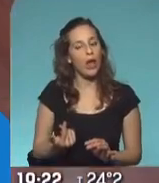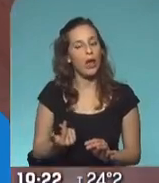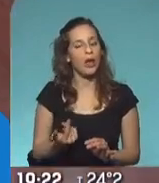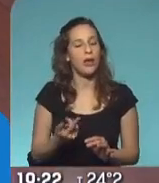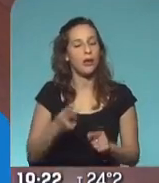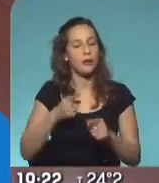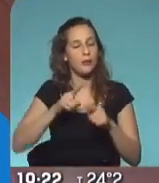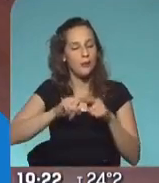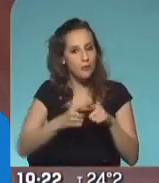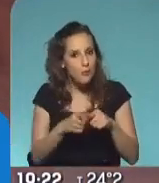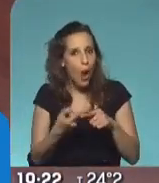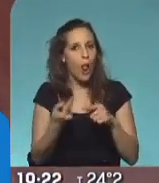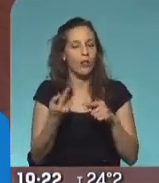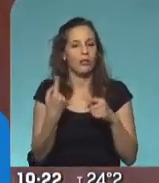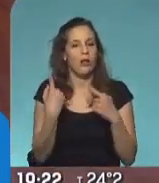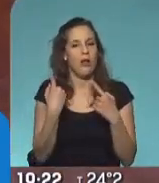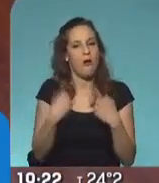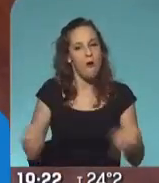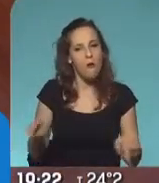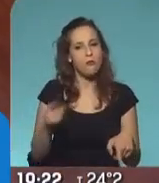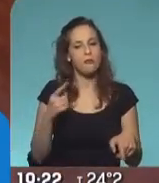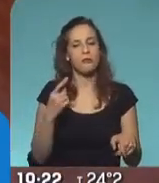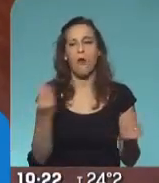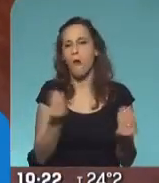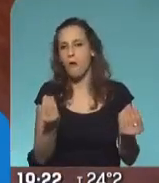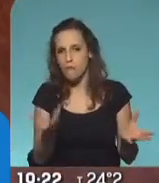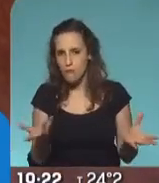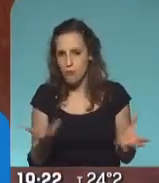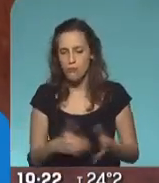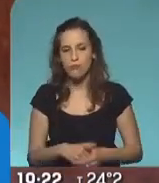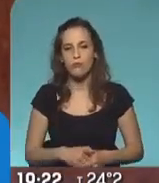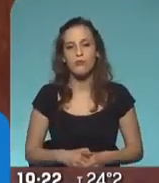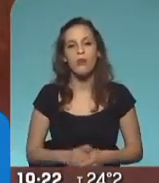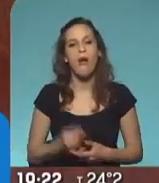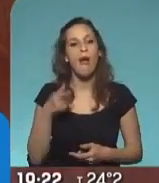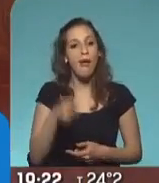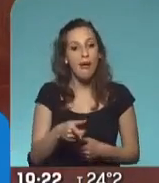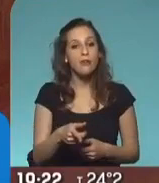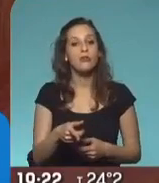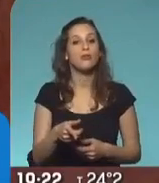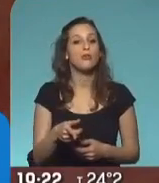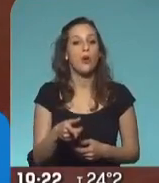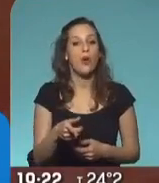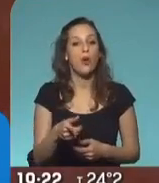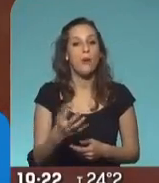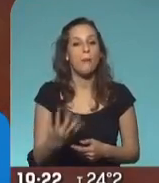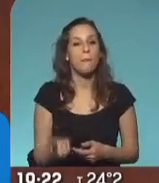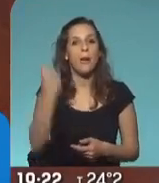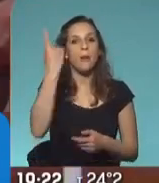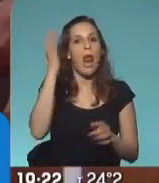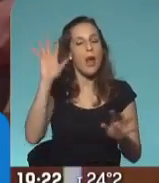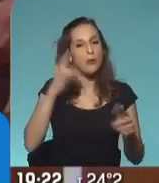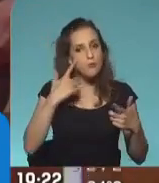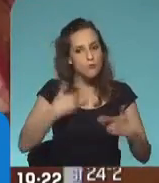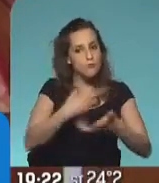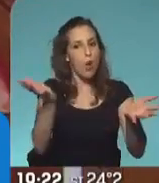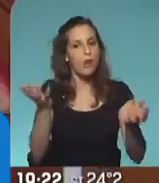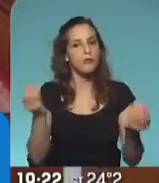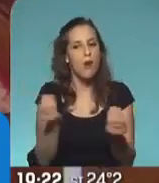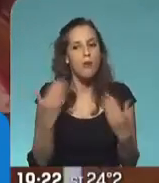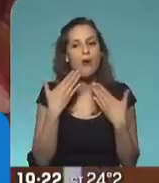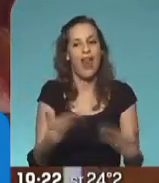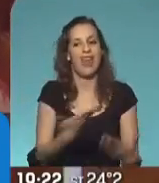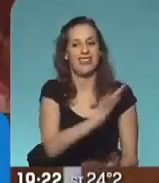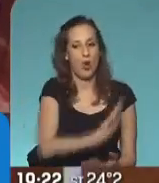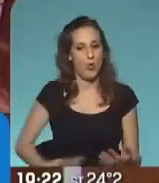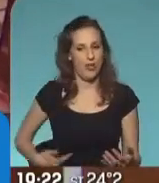cuestionar este modelo bipartidista. Este cuestionamiento llega por primera vez a cristalizarse en un gobierno de coalición que España nunca